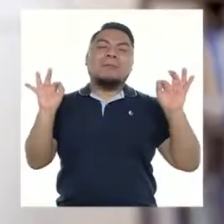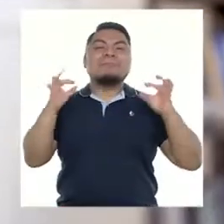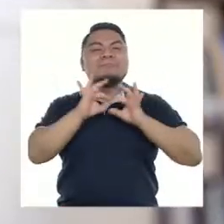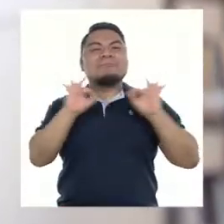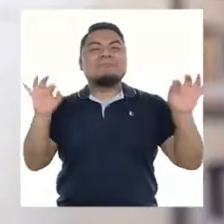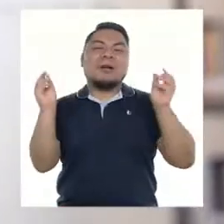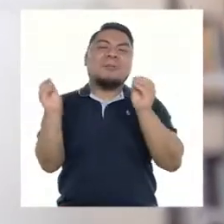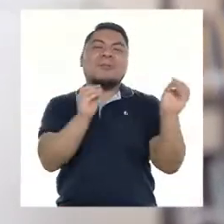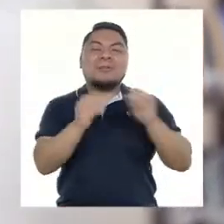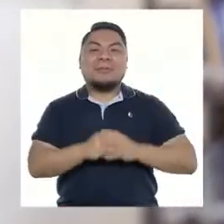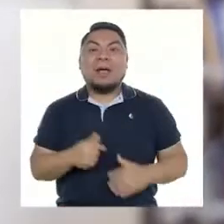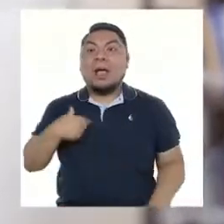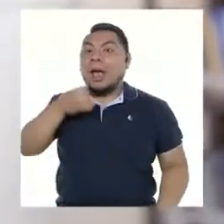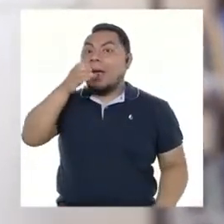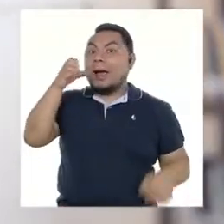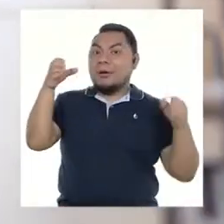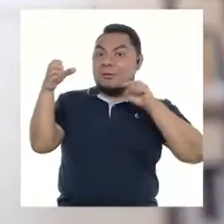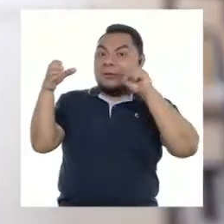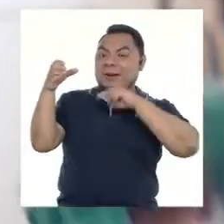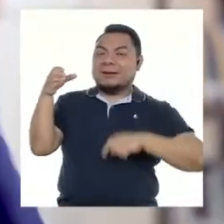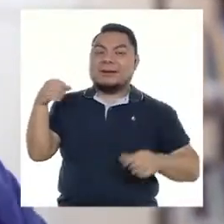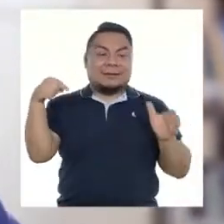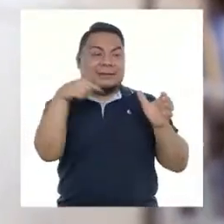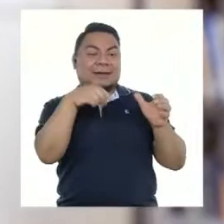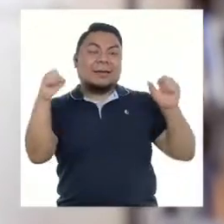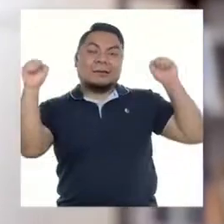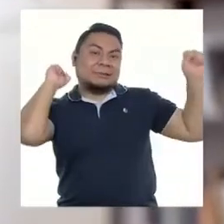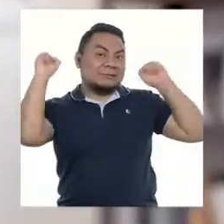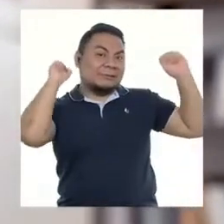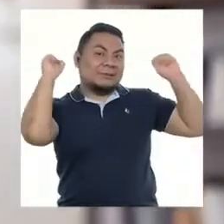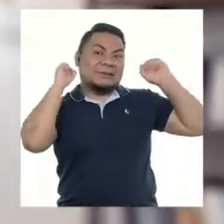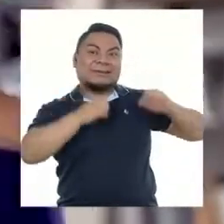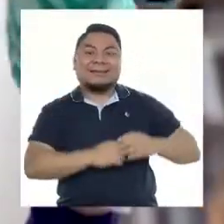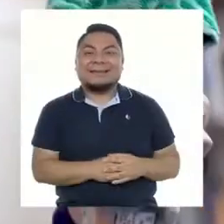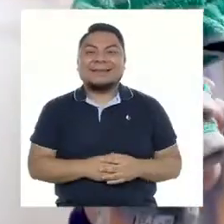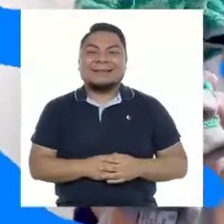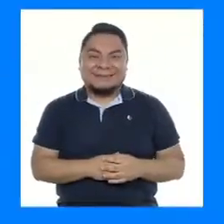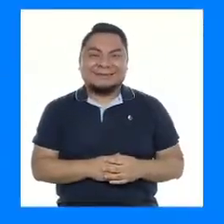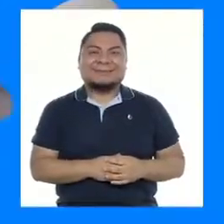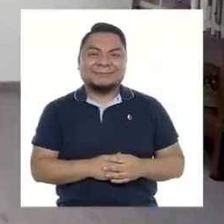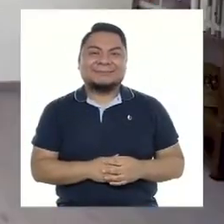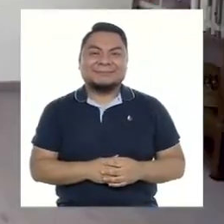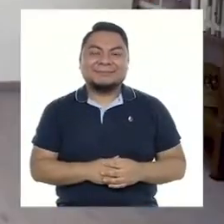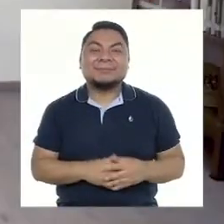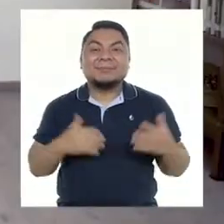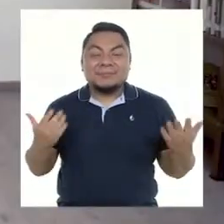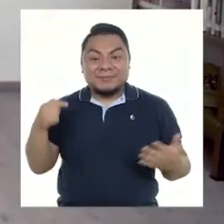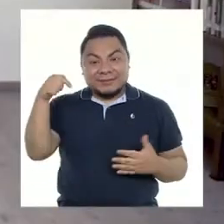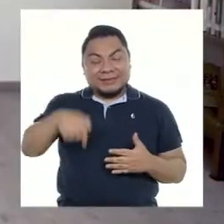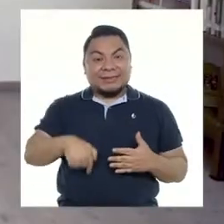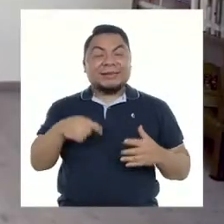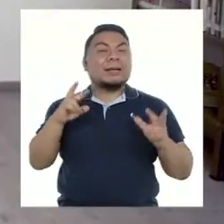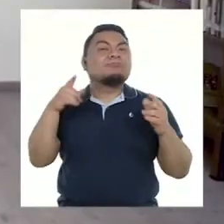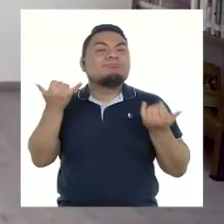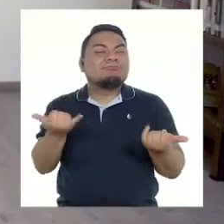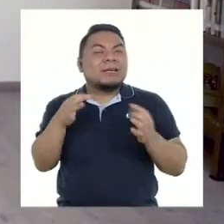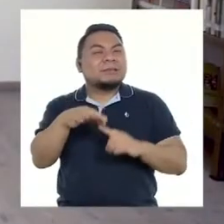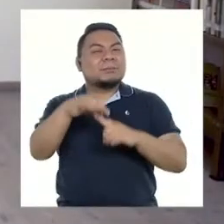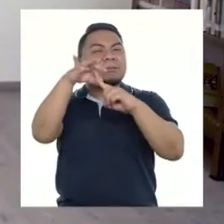Tengo agua y toalla. Y para esta sesión